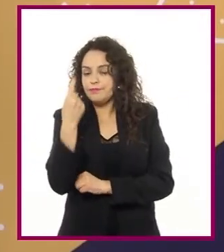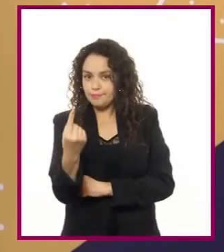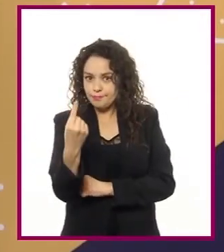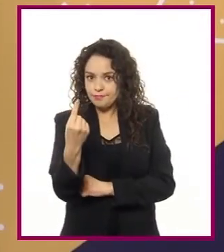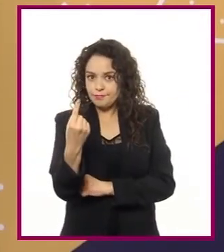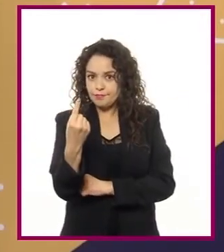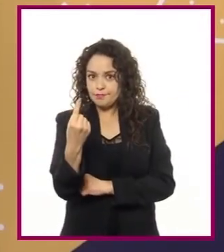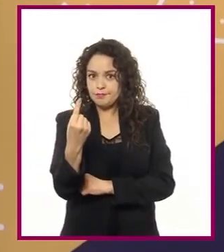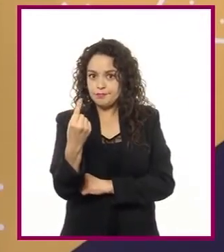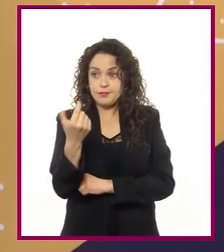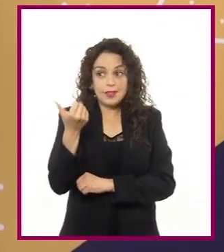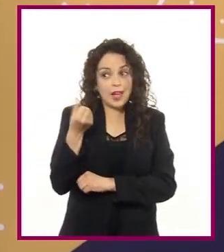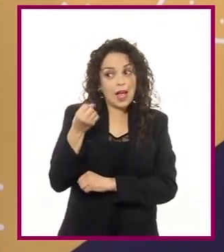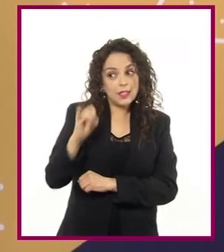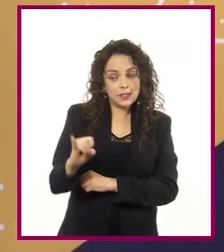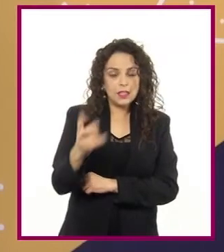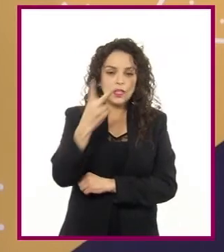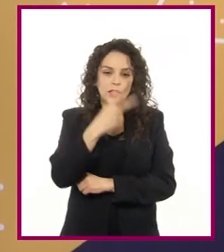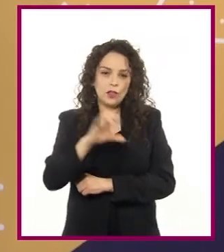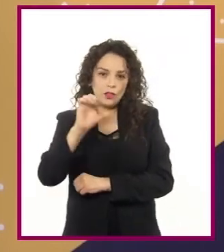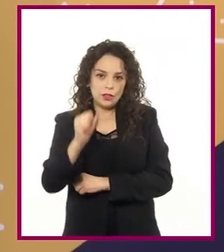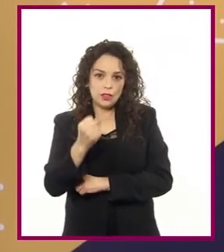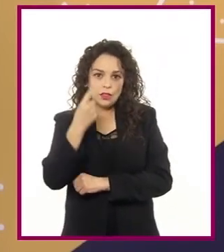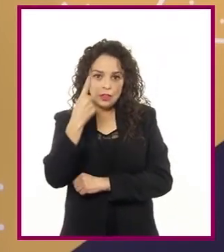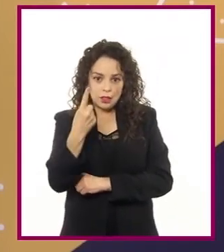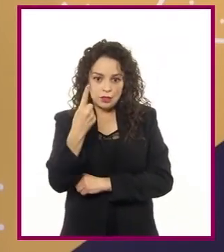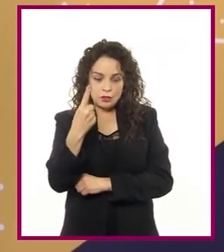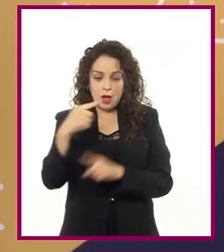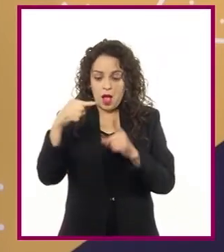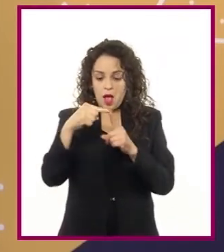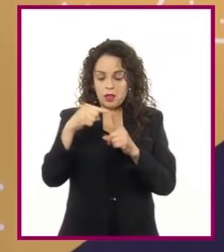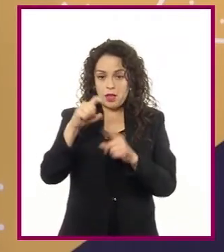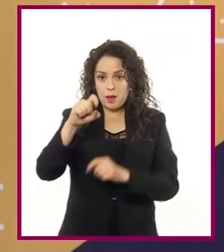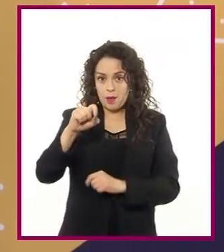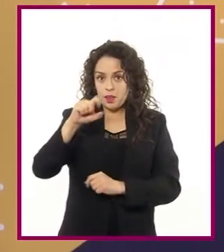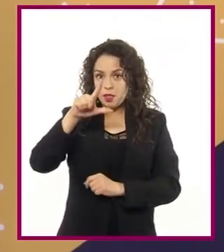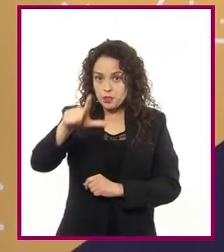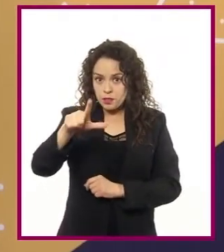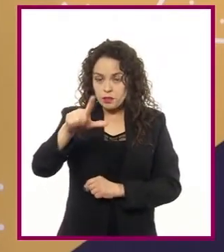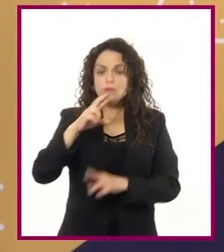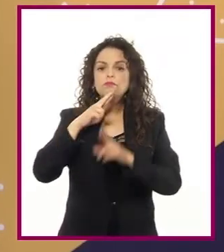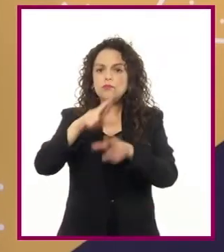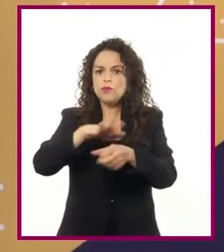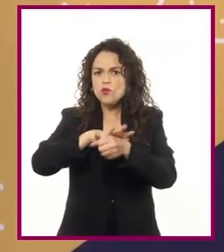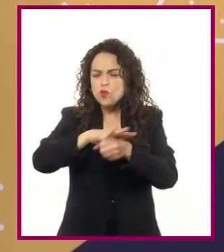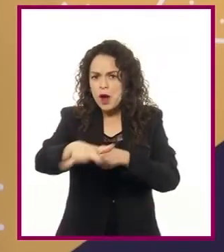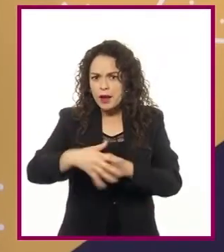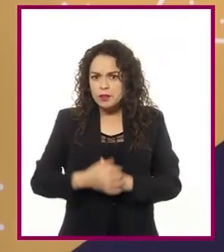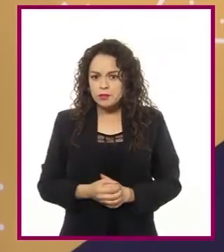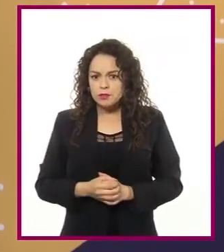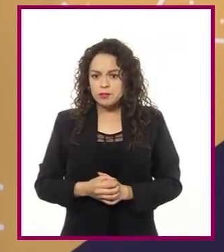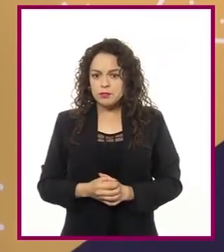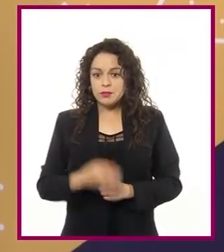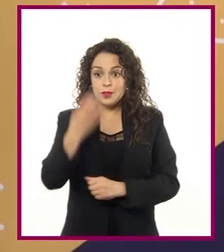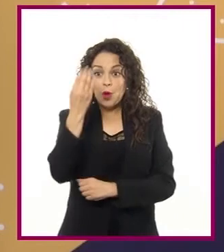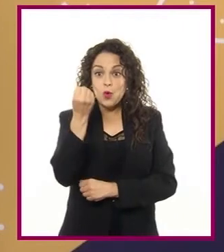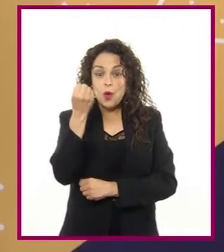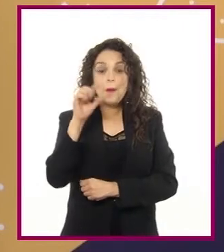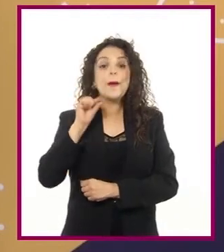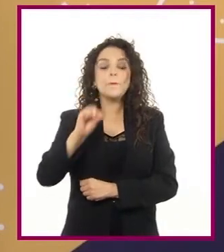En ese caso, 261 entre 27 es igual a